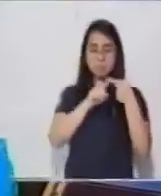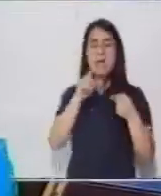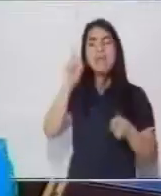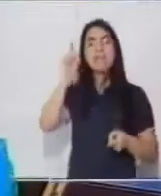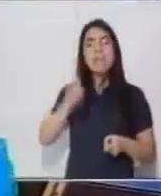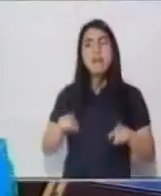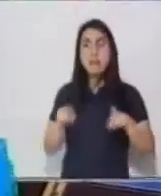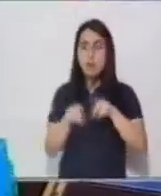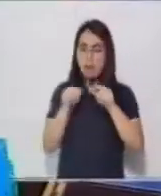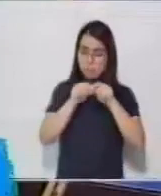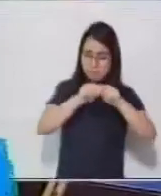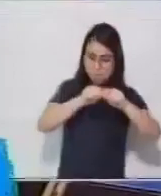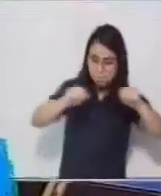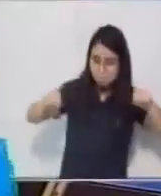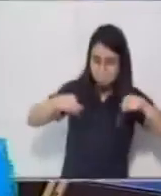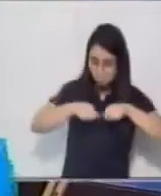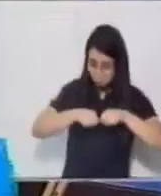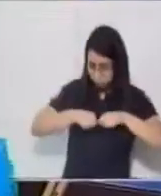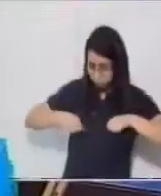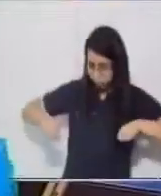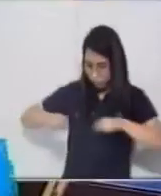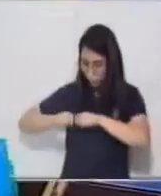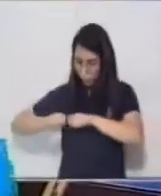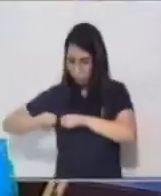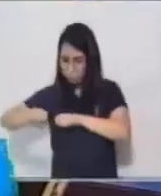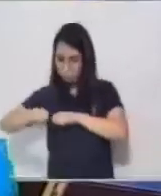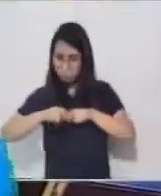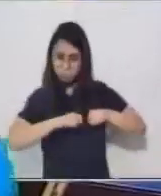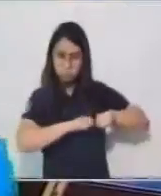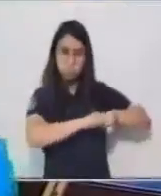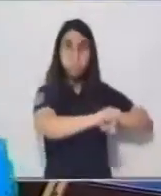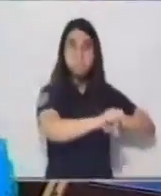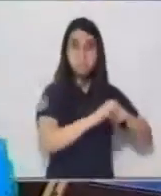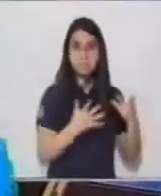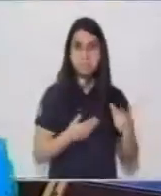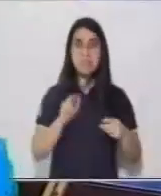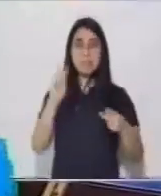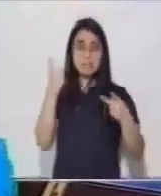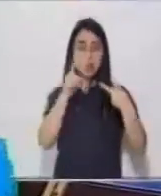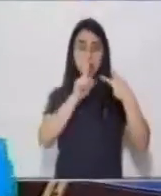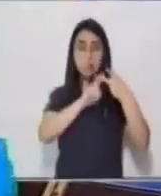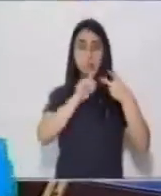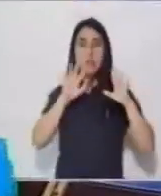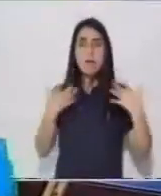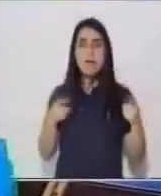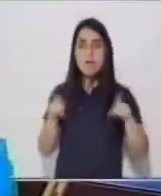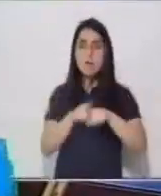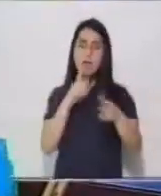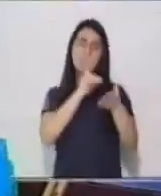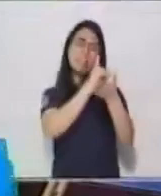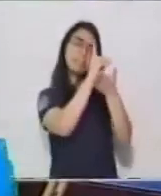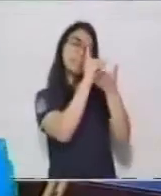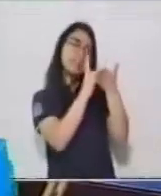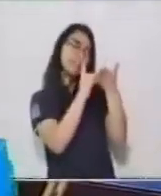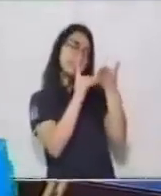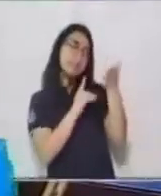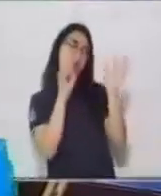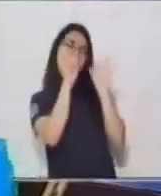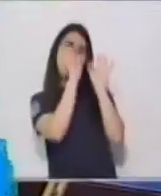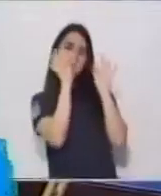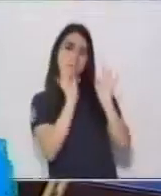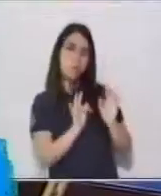la distribución de la casa, perfecto, segundo paso. Tercer paso, vamos a hacer todas las zanjas